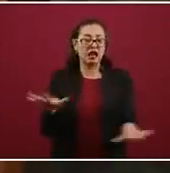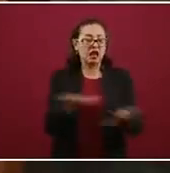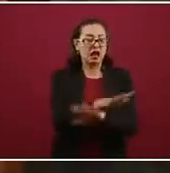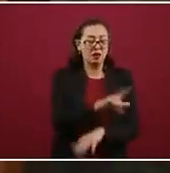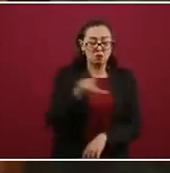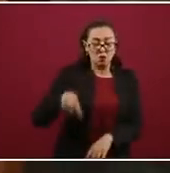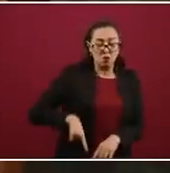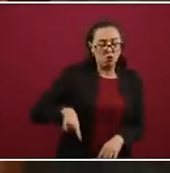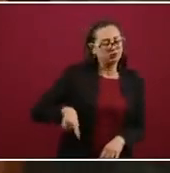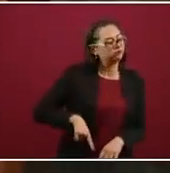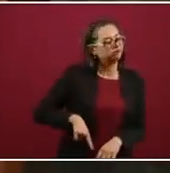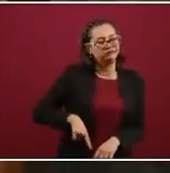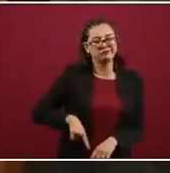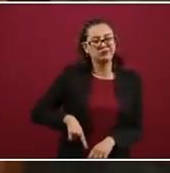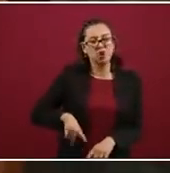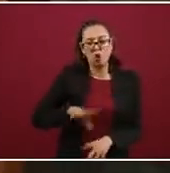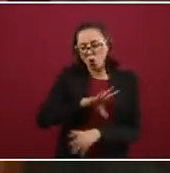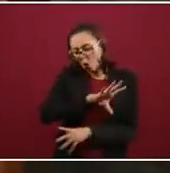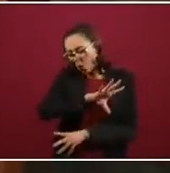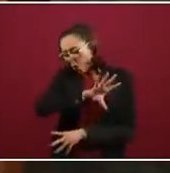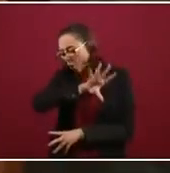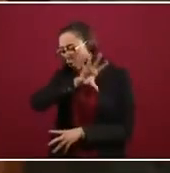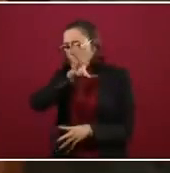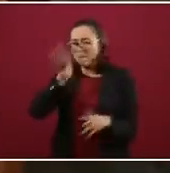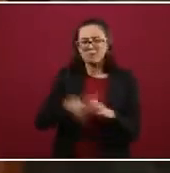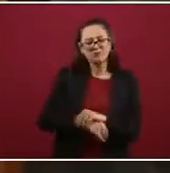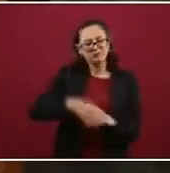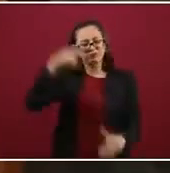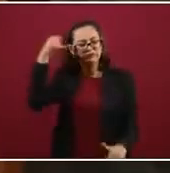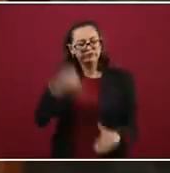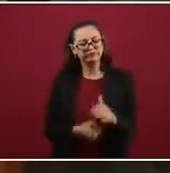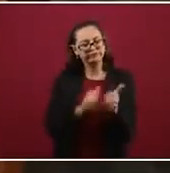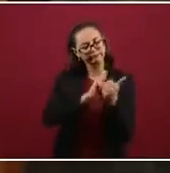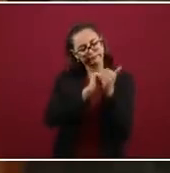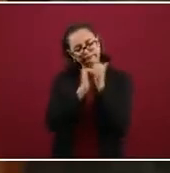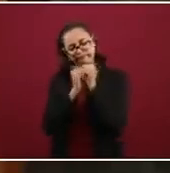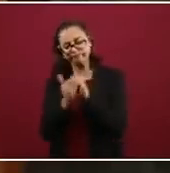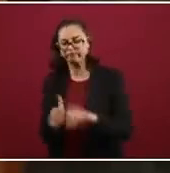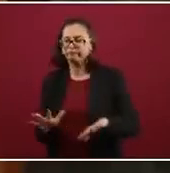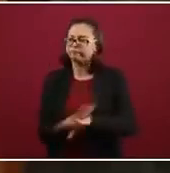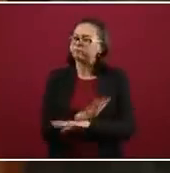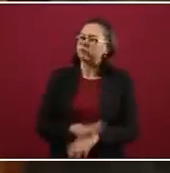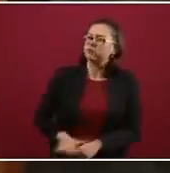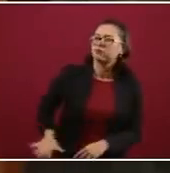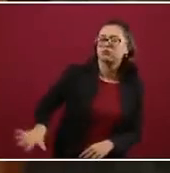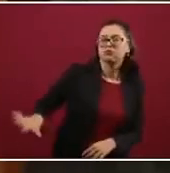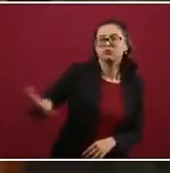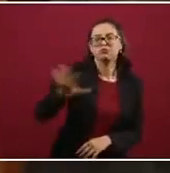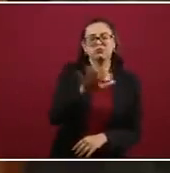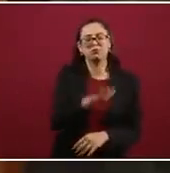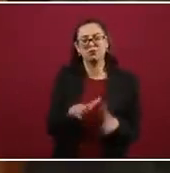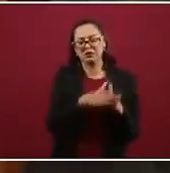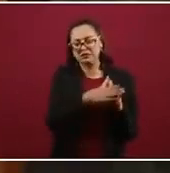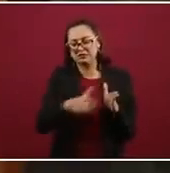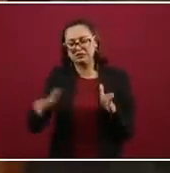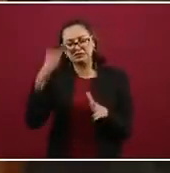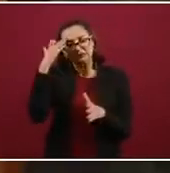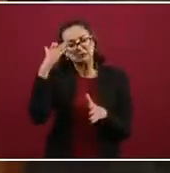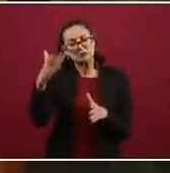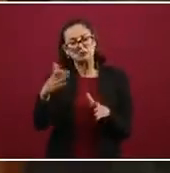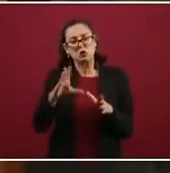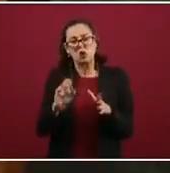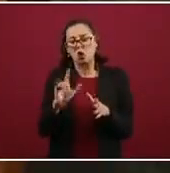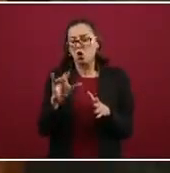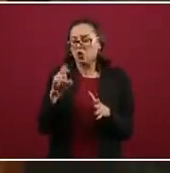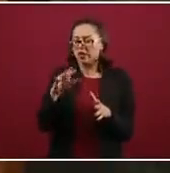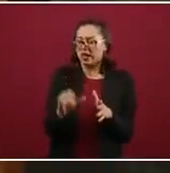político, sino transformar desde lo más profundo la concepción y estructura social de la colonia. Esto es algo que